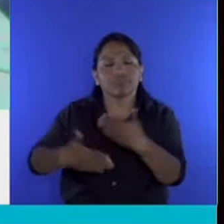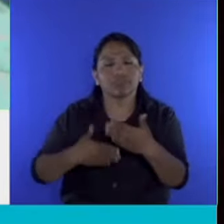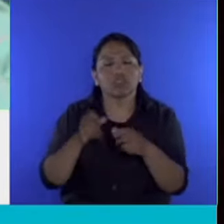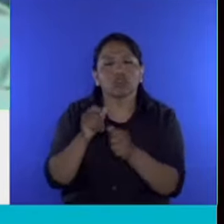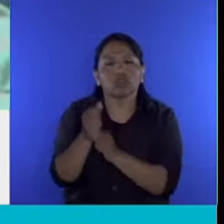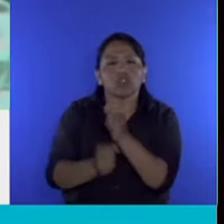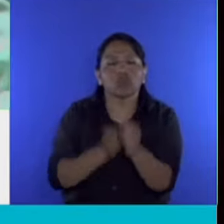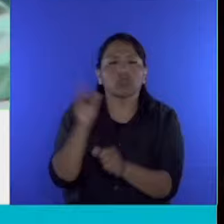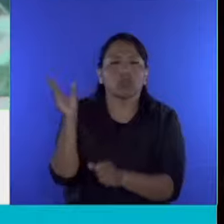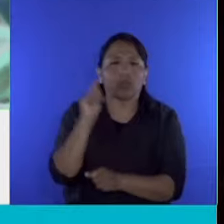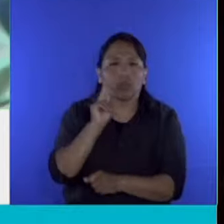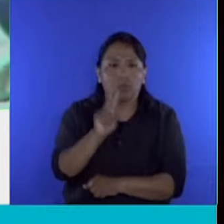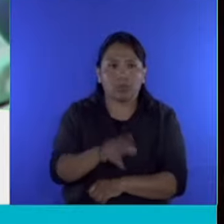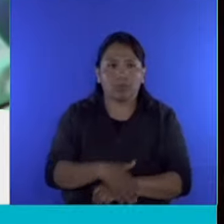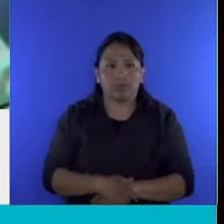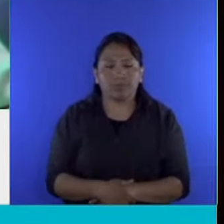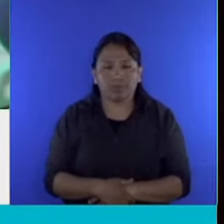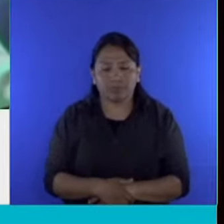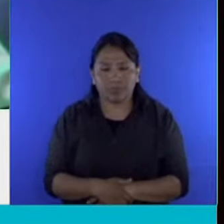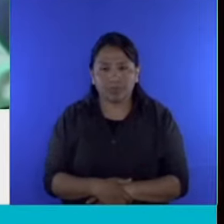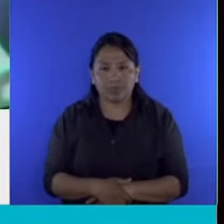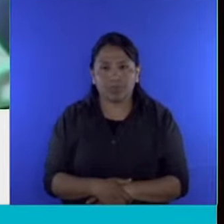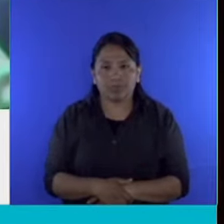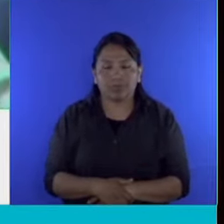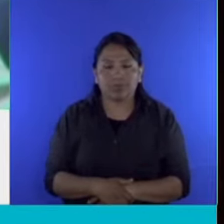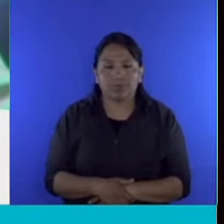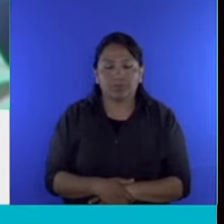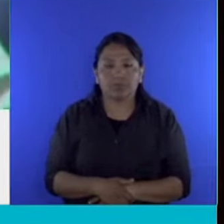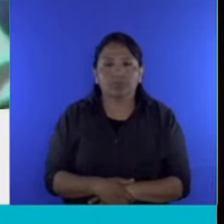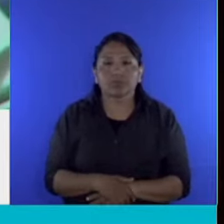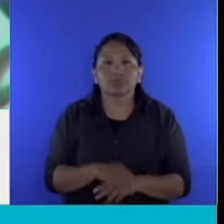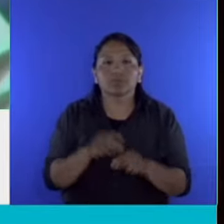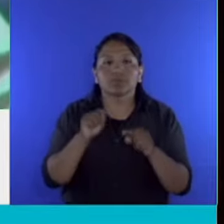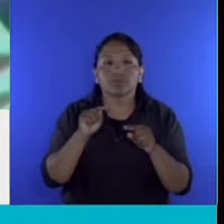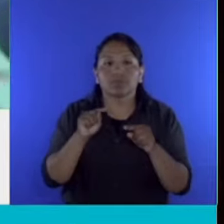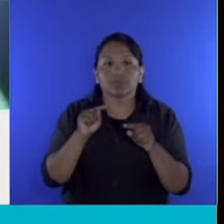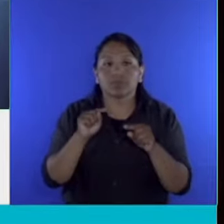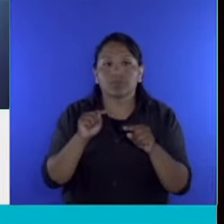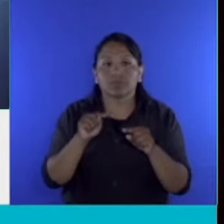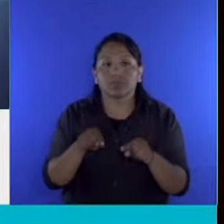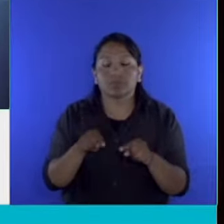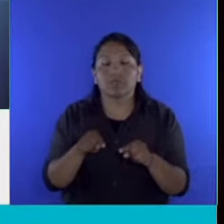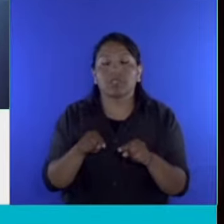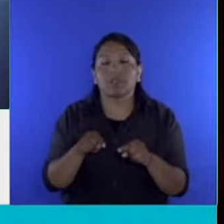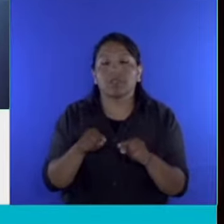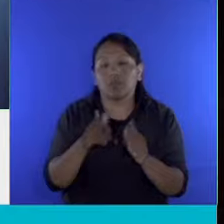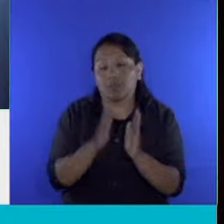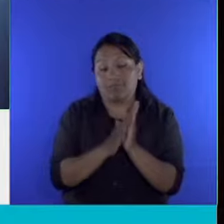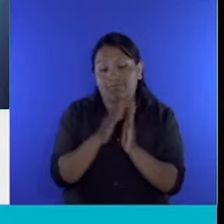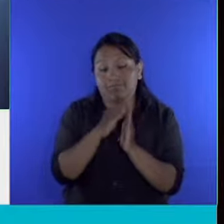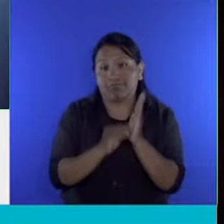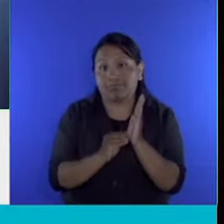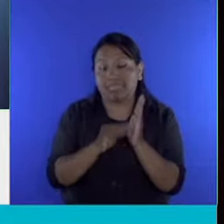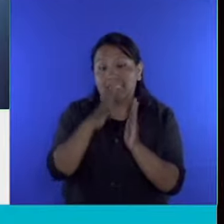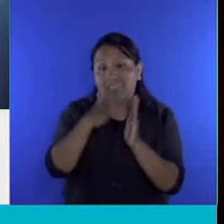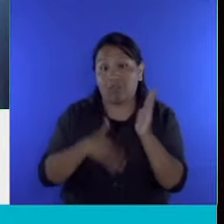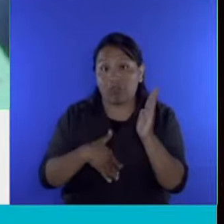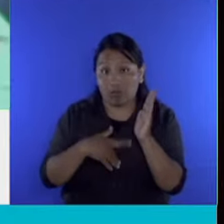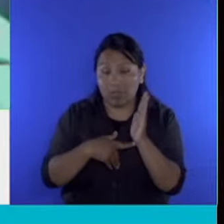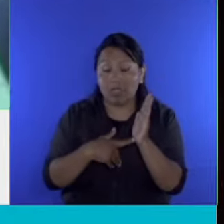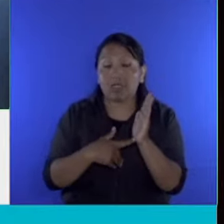industria audiovisual y sobre esta base quiero es que este informe del